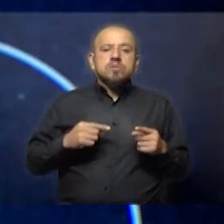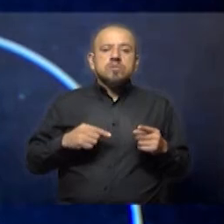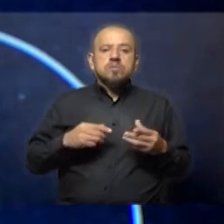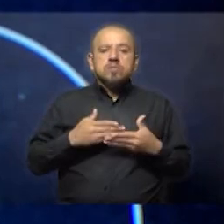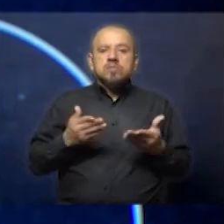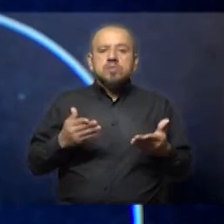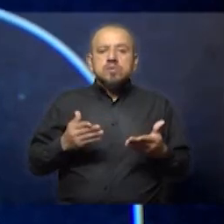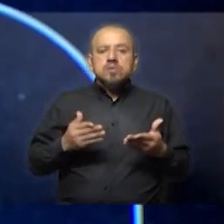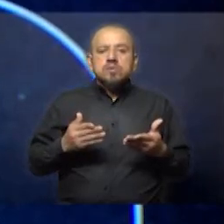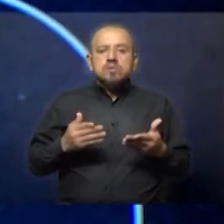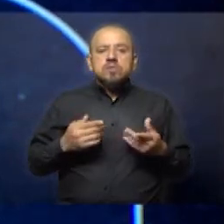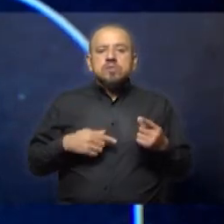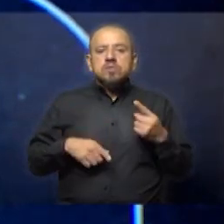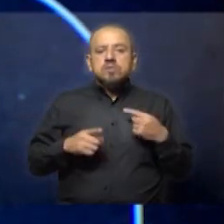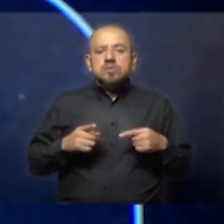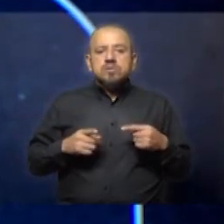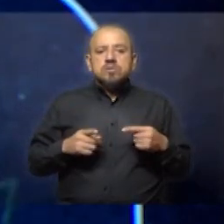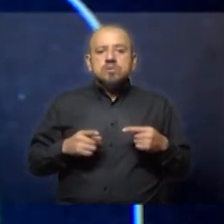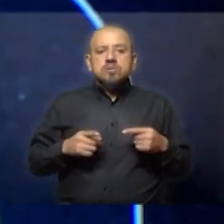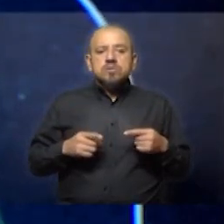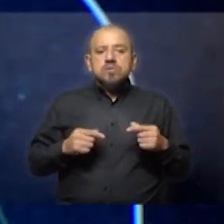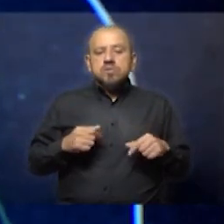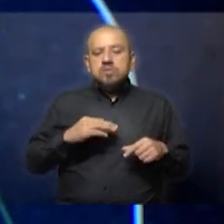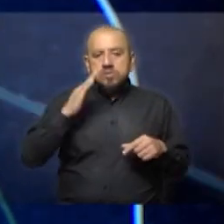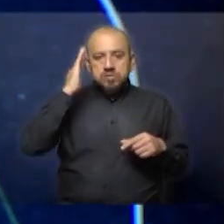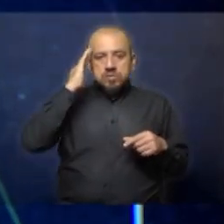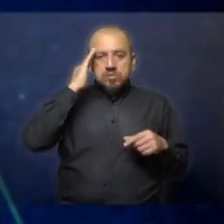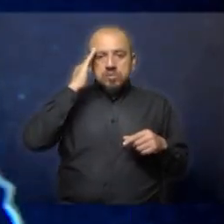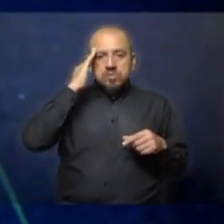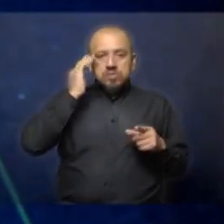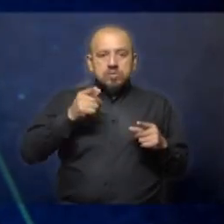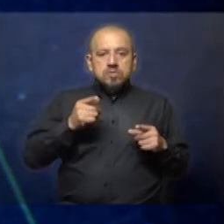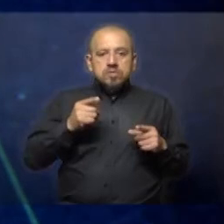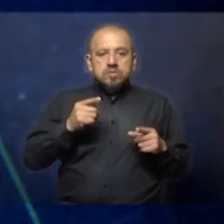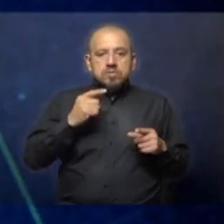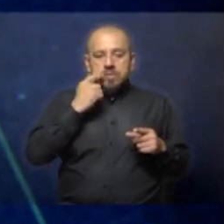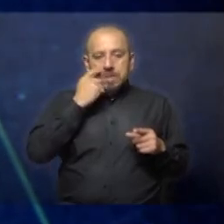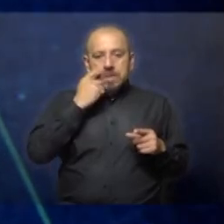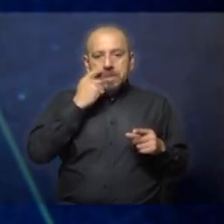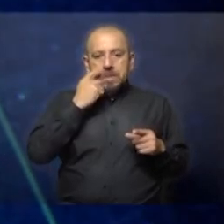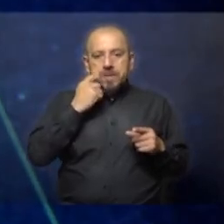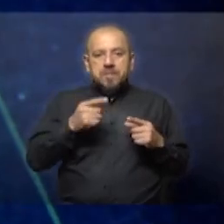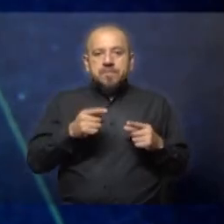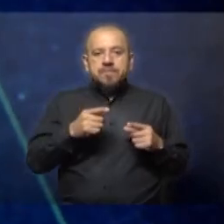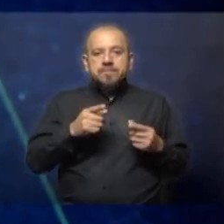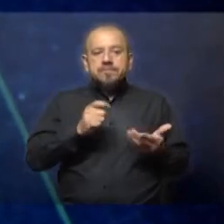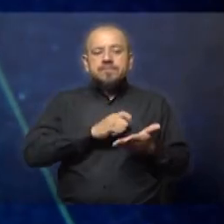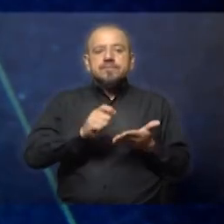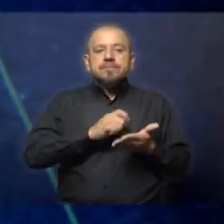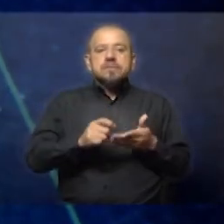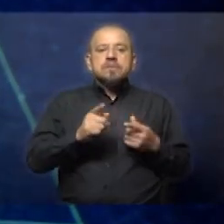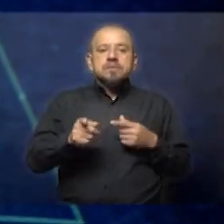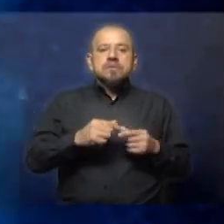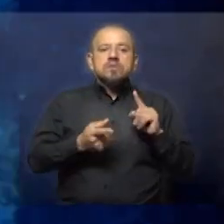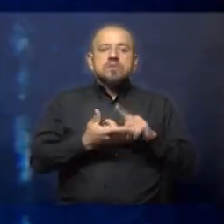digamos no entonces Bueno es muy conocida la la obra conjunta que johnstormita escribió con Harry Taylor que